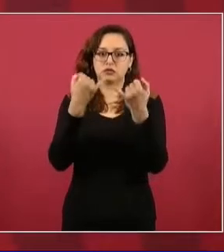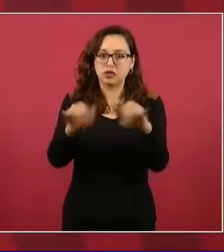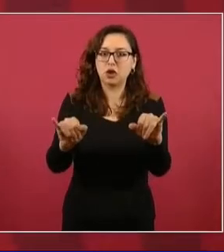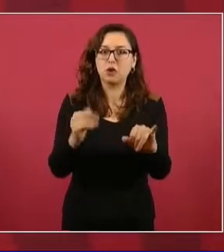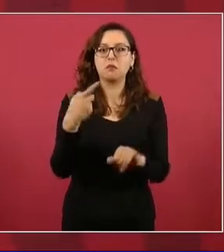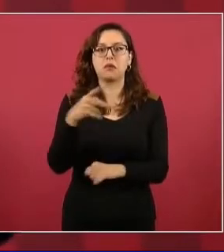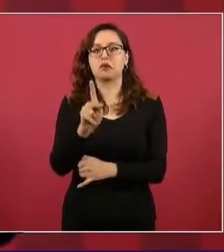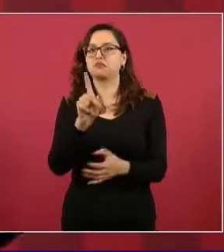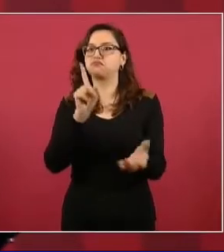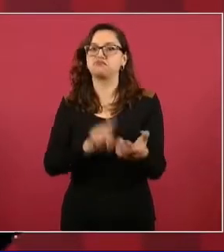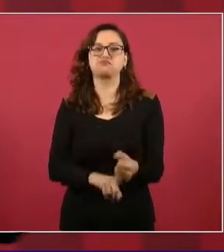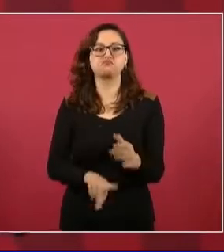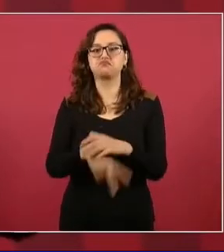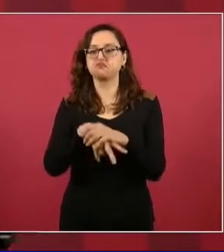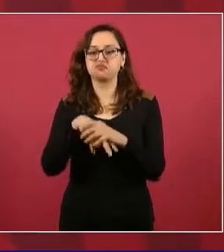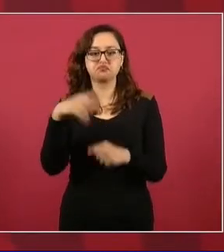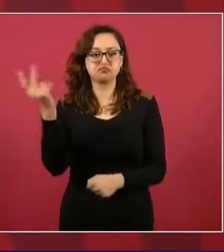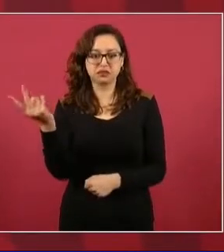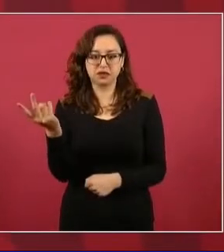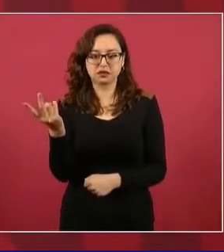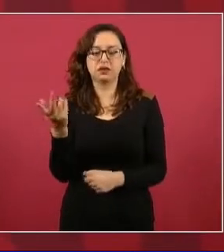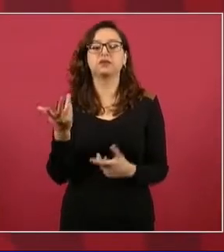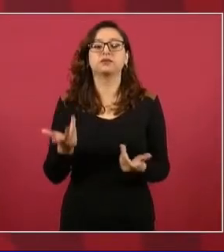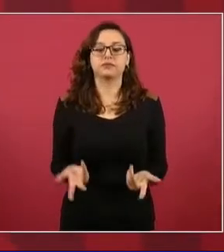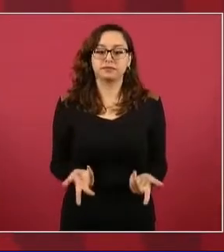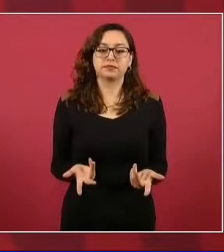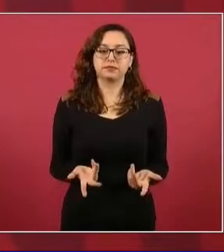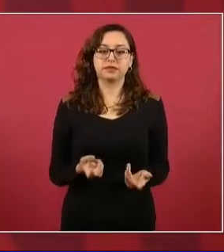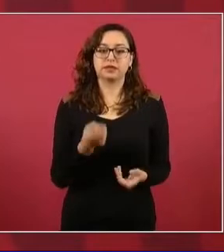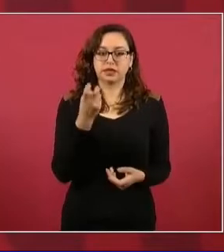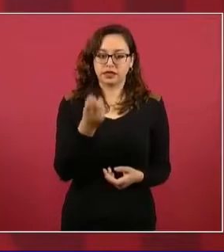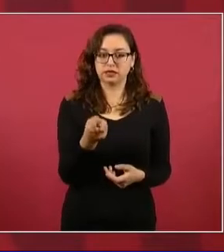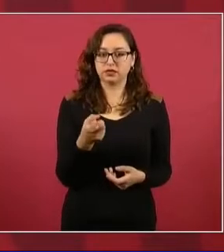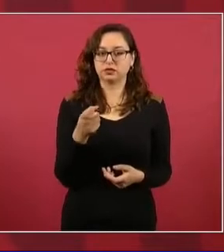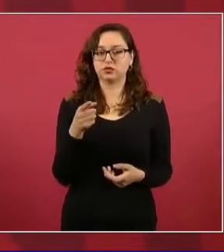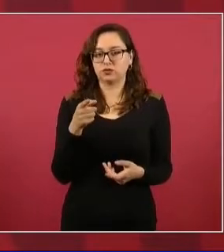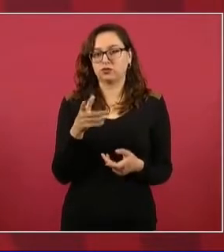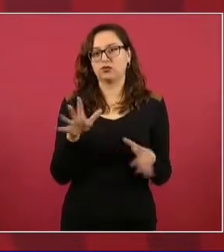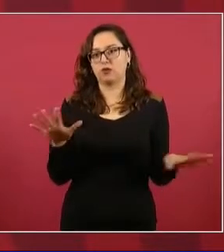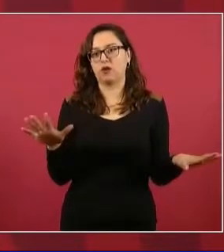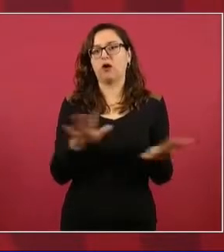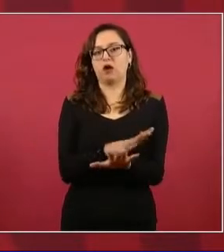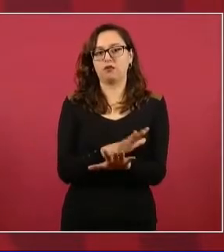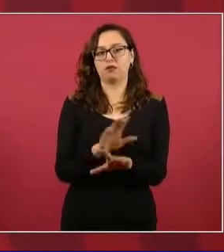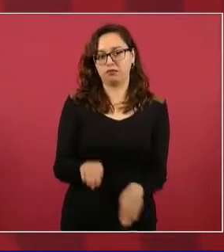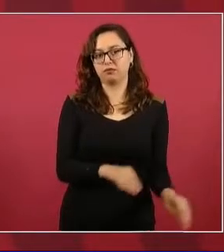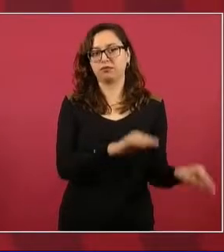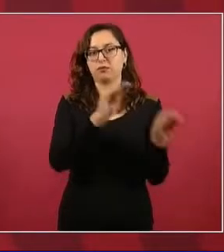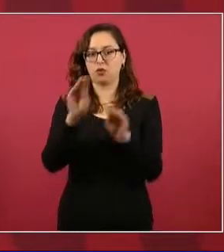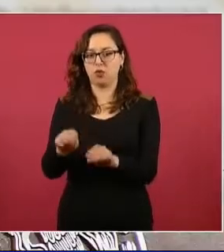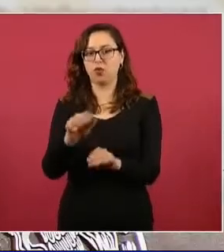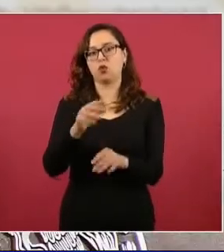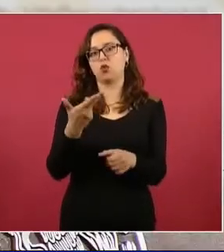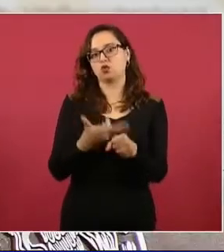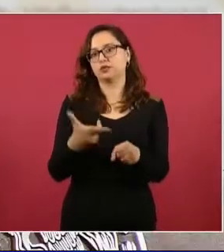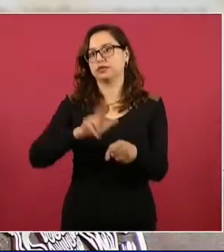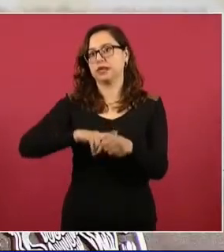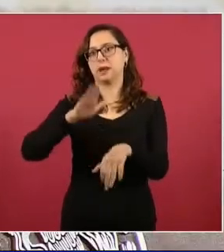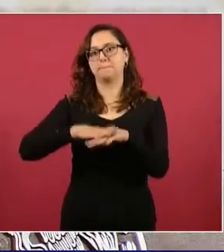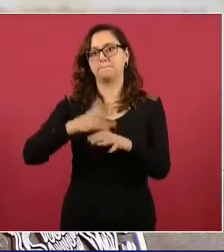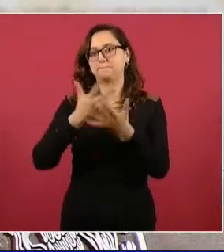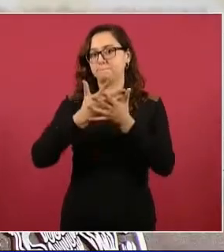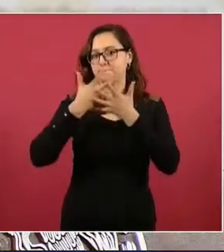había entrado en funcionamiento. Lo que se hizo fue la sustitución del hospital del IMSS Bienestar, que es el que está operando, pero además se amplió. Es uno de los hospitales de